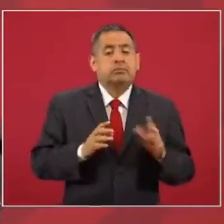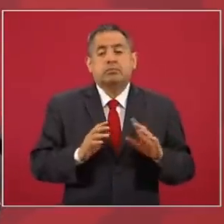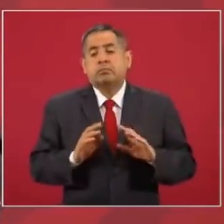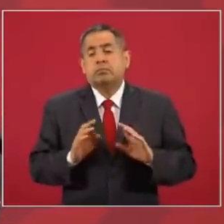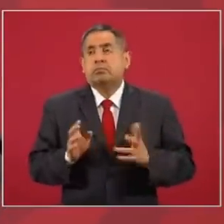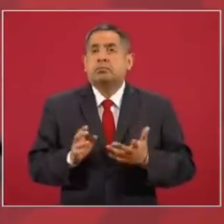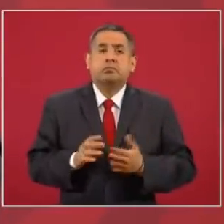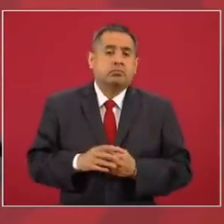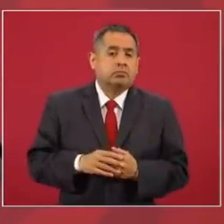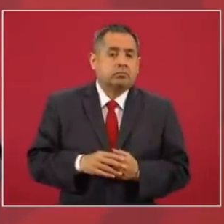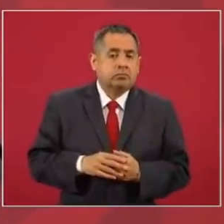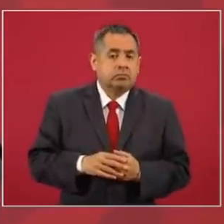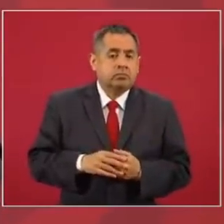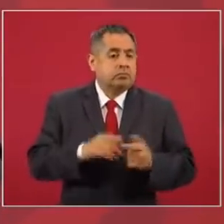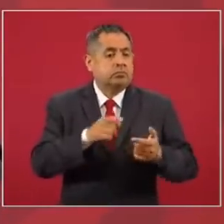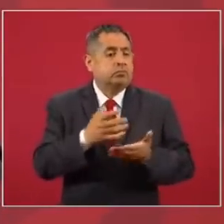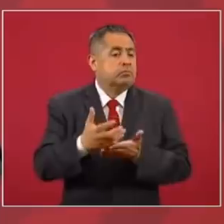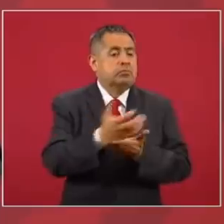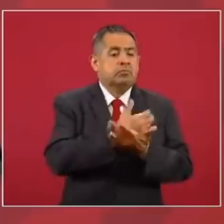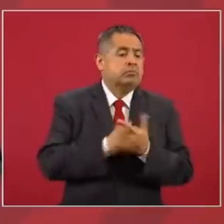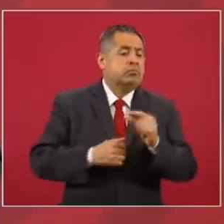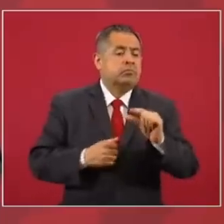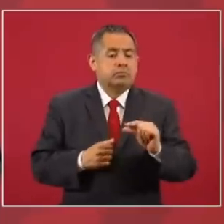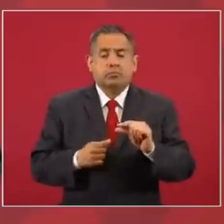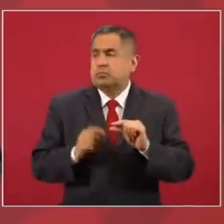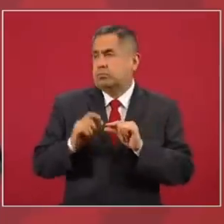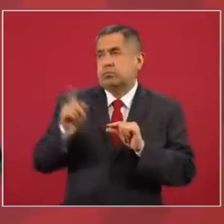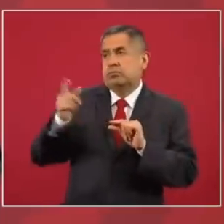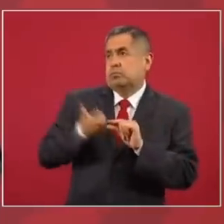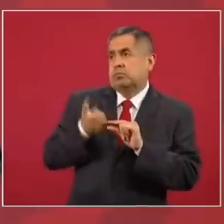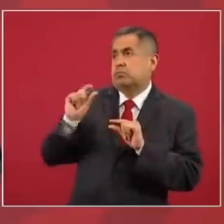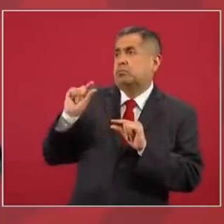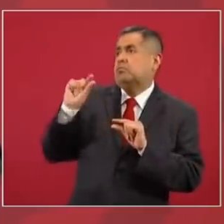trabajadores ganan menos